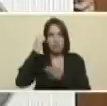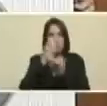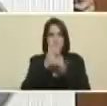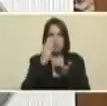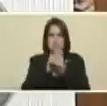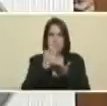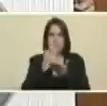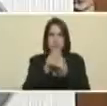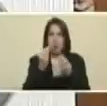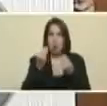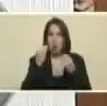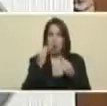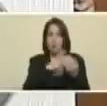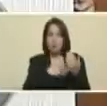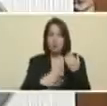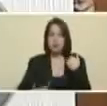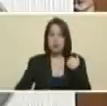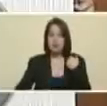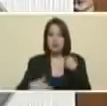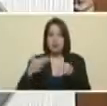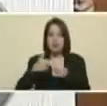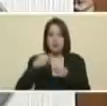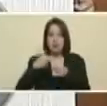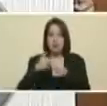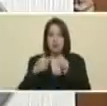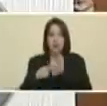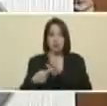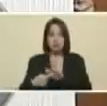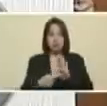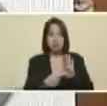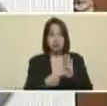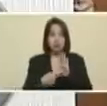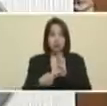Como un presidente ejemplar de PDVSA, por su honestidad.